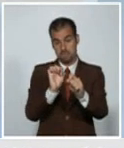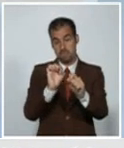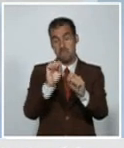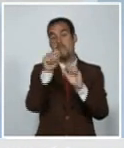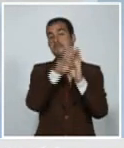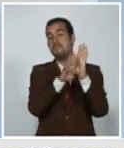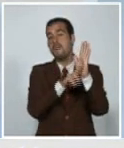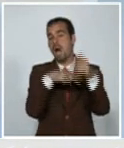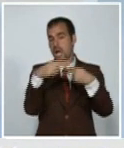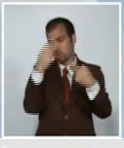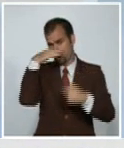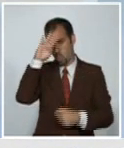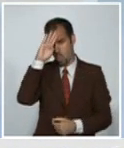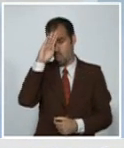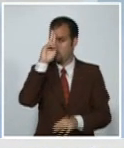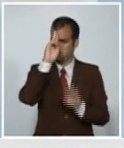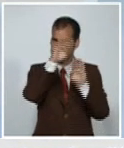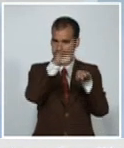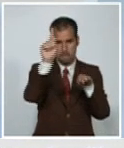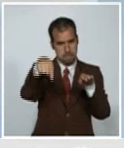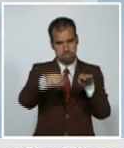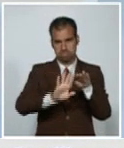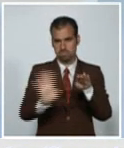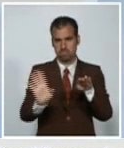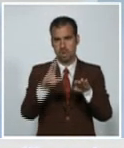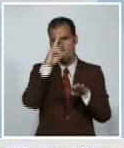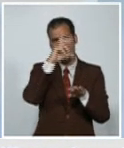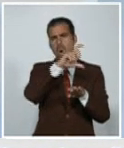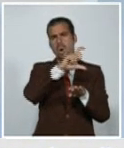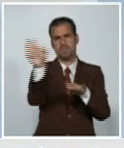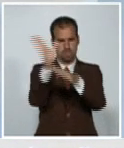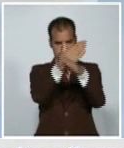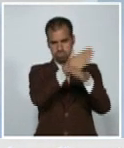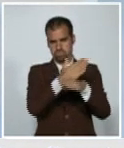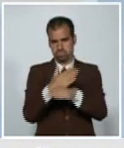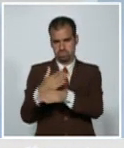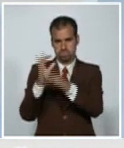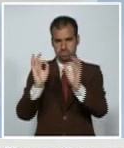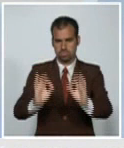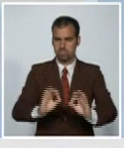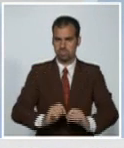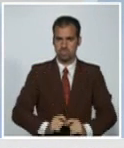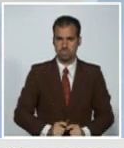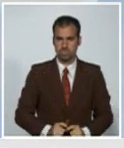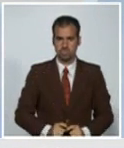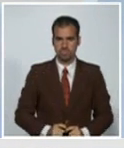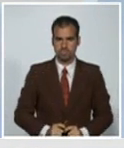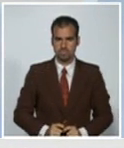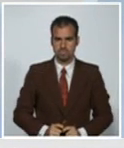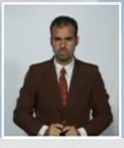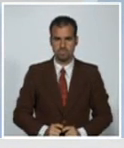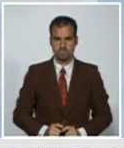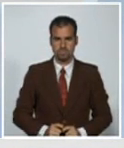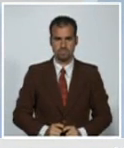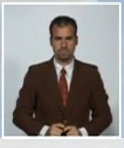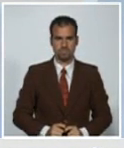están ingresadas en unidades de salud, en hospitales. Estamos hablando de